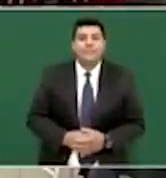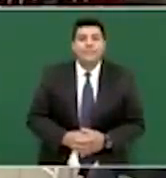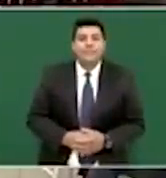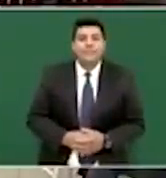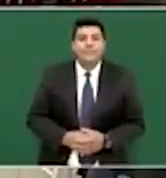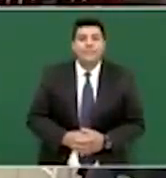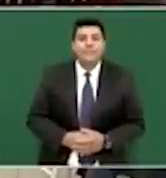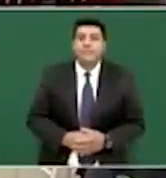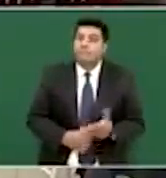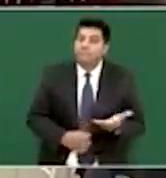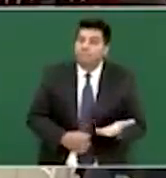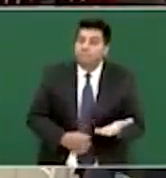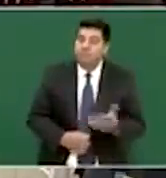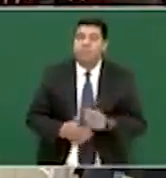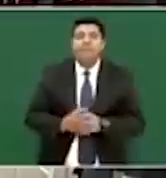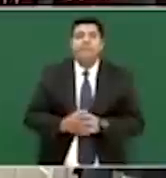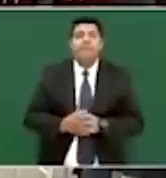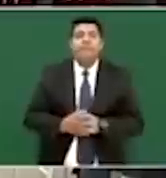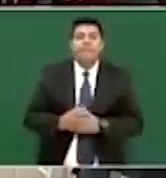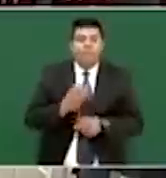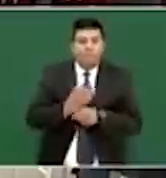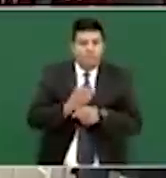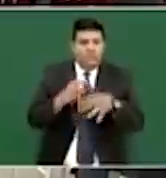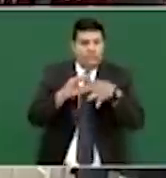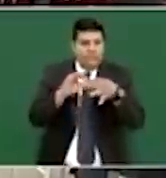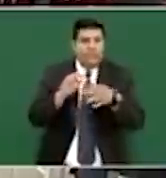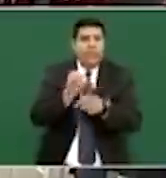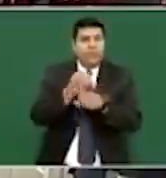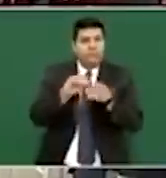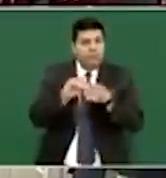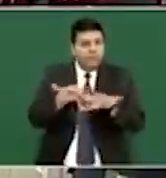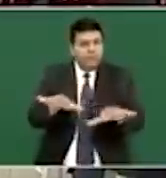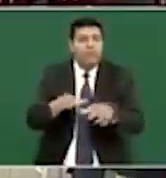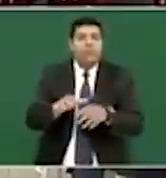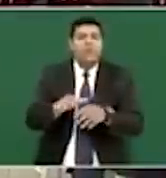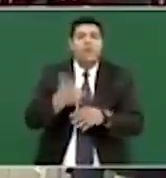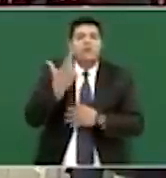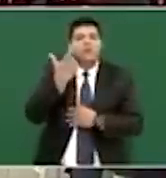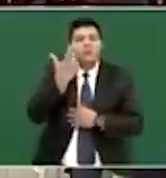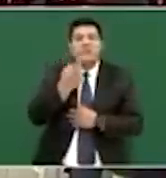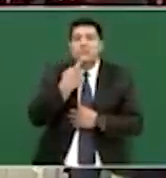Bueno, pues en general esa es la información. Yo destaco